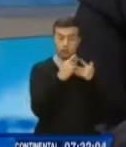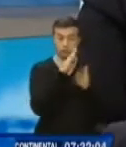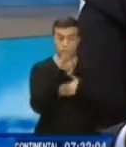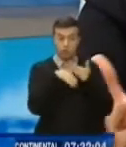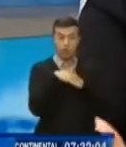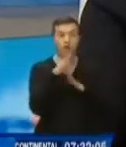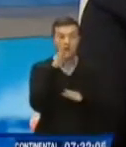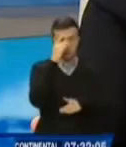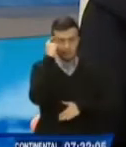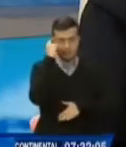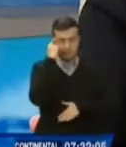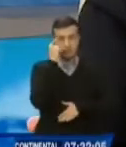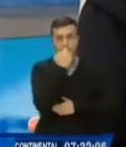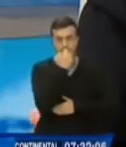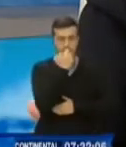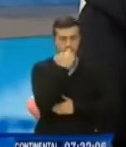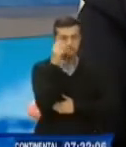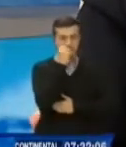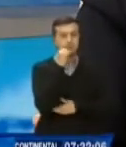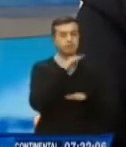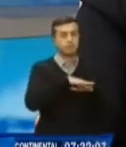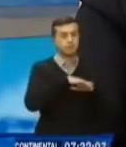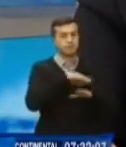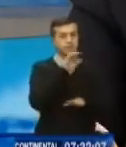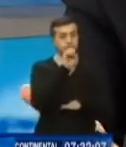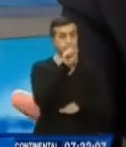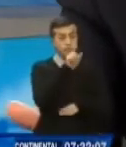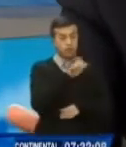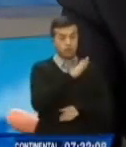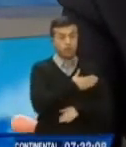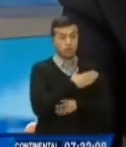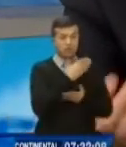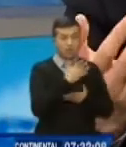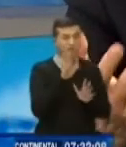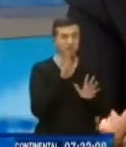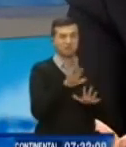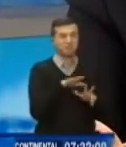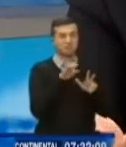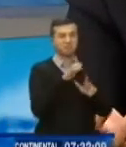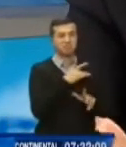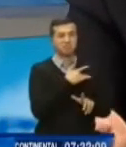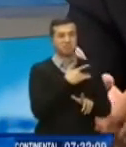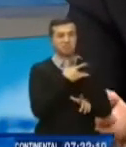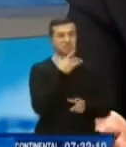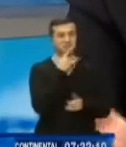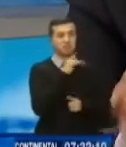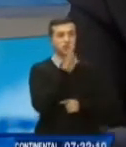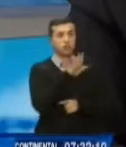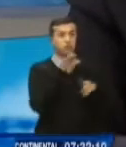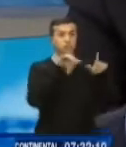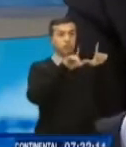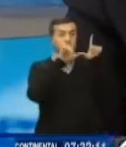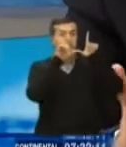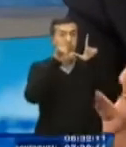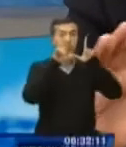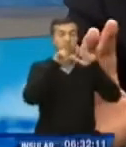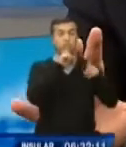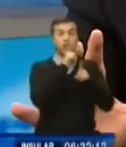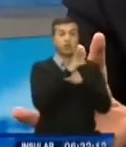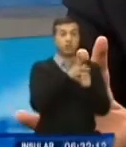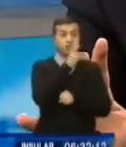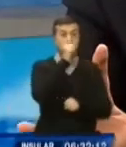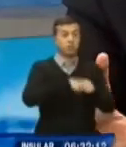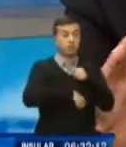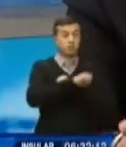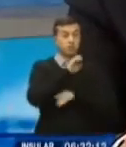le ha hecho perder piso en términos de credibilidad en términos de confianza y hay una afectación de imagen y reputación de la marca de la federación ecuatoriana